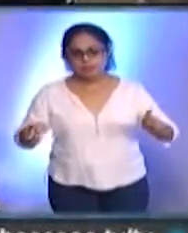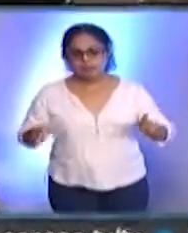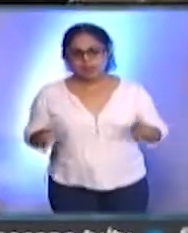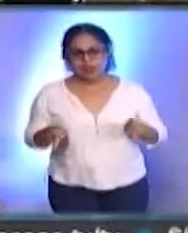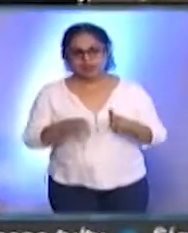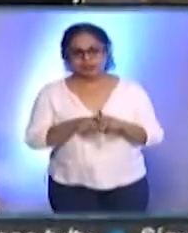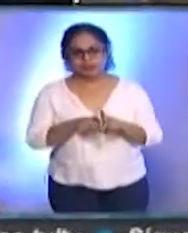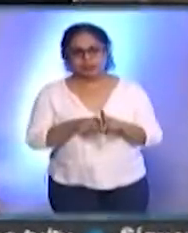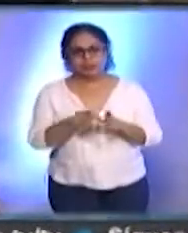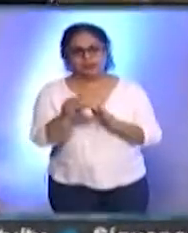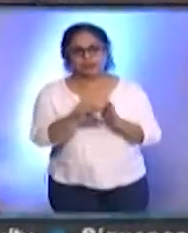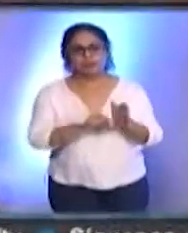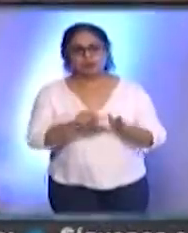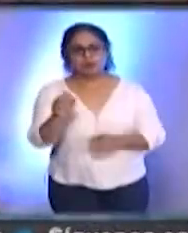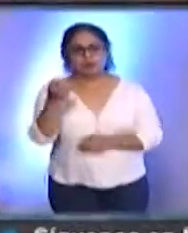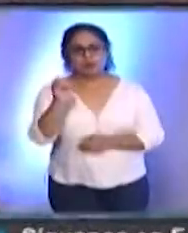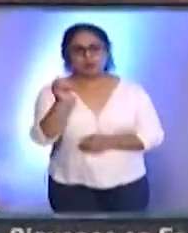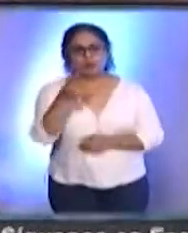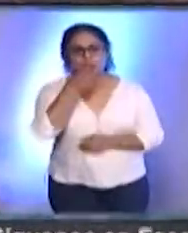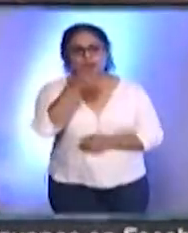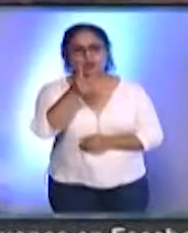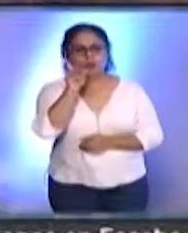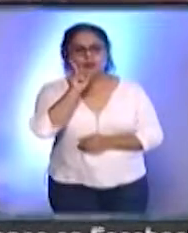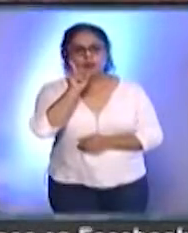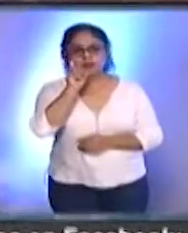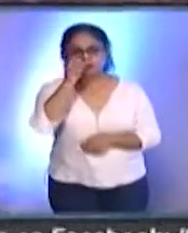mes de octubre. Así lo informó en entrevista la